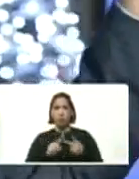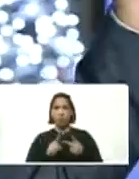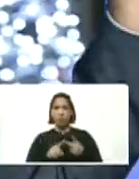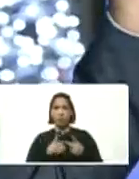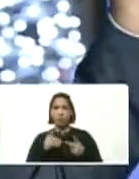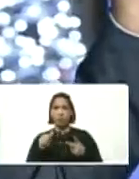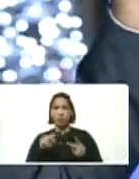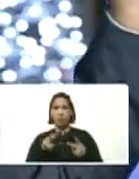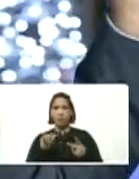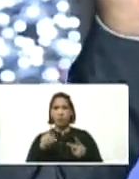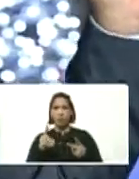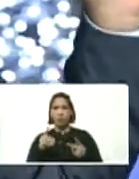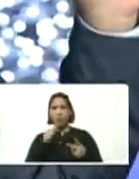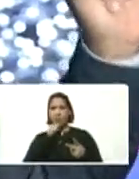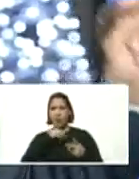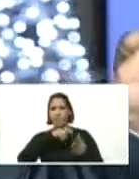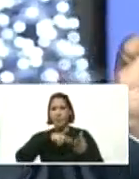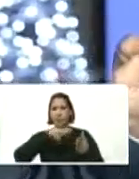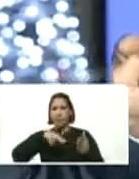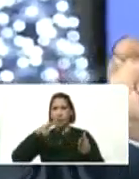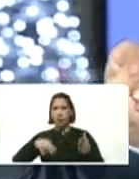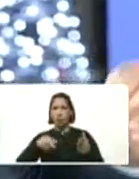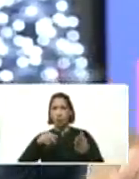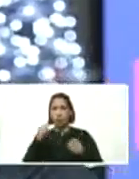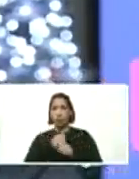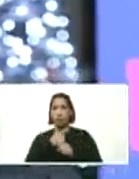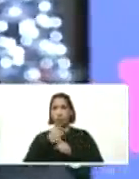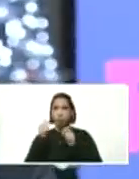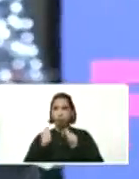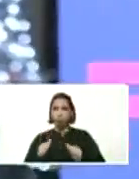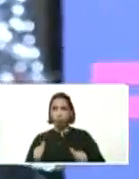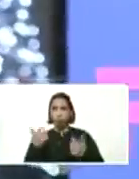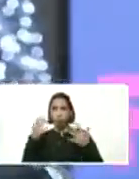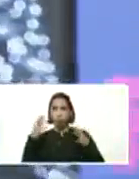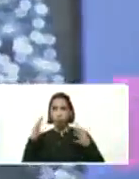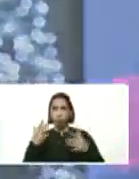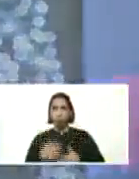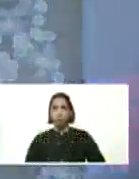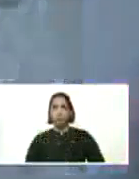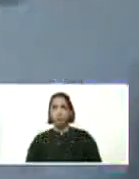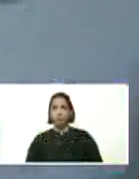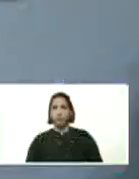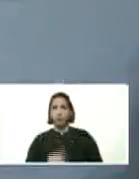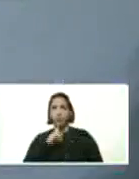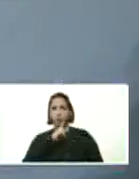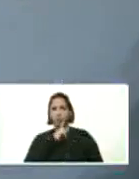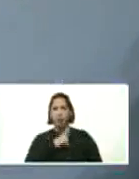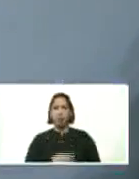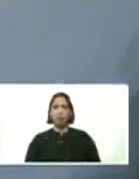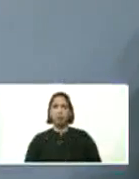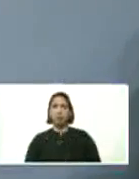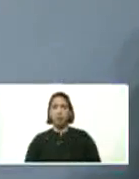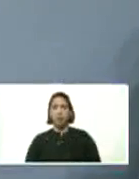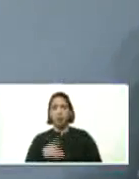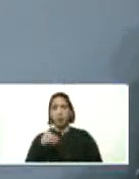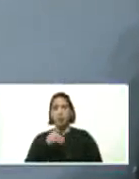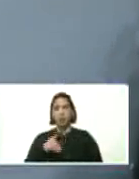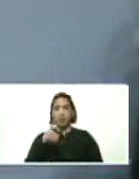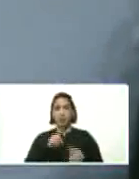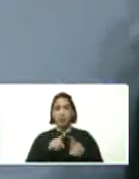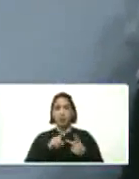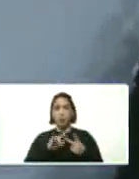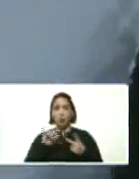pintando las obras aquí en el marco de la Bienal. No faltaba menos, pues, un aplauso. ¿Cómo se llaman? David Martínez y Julio